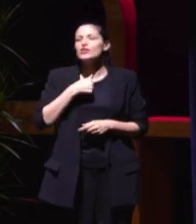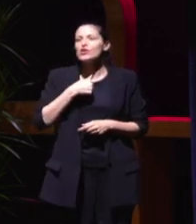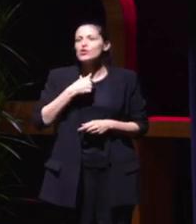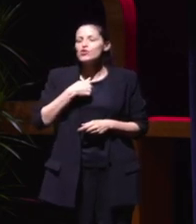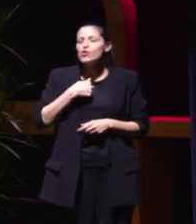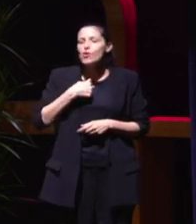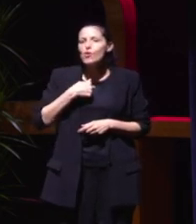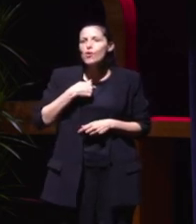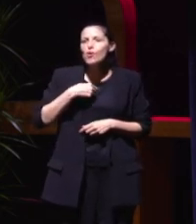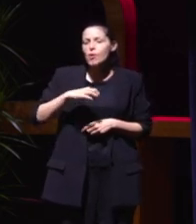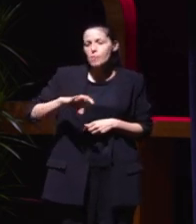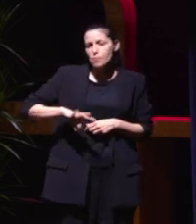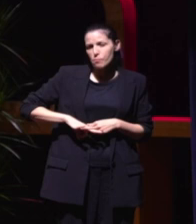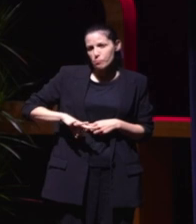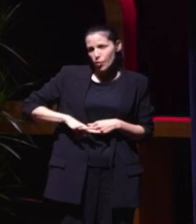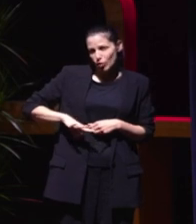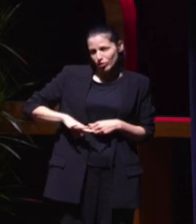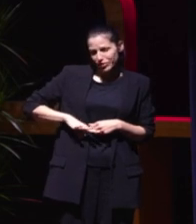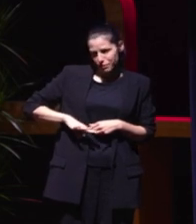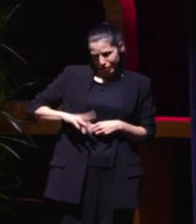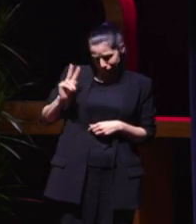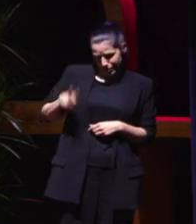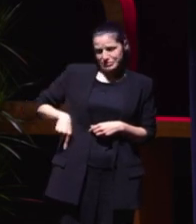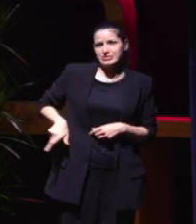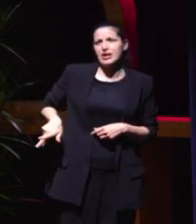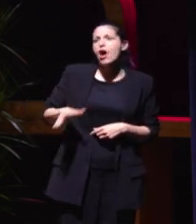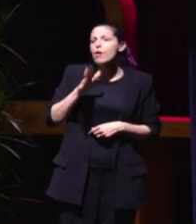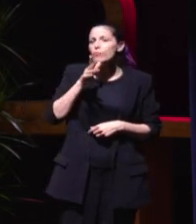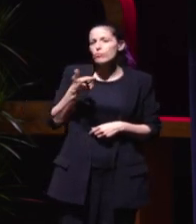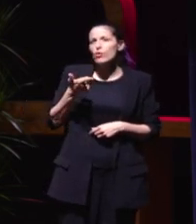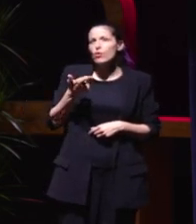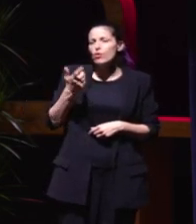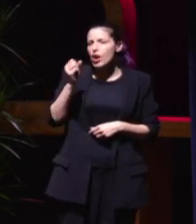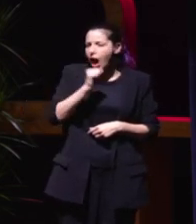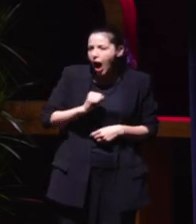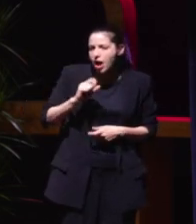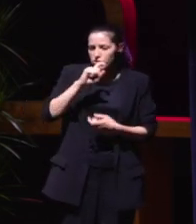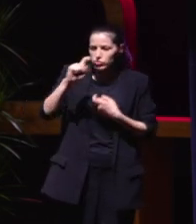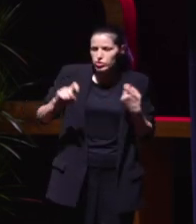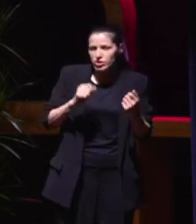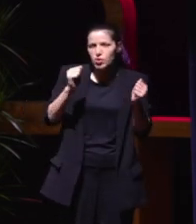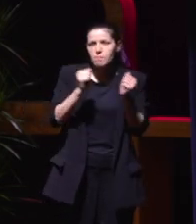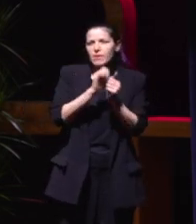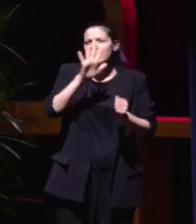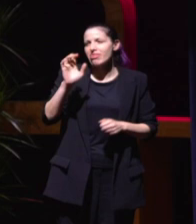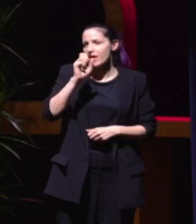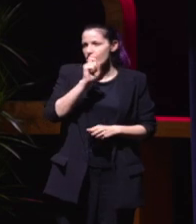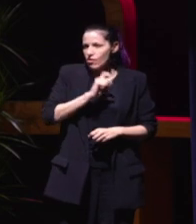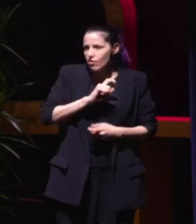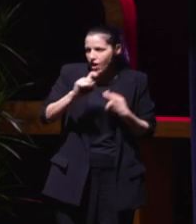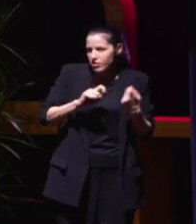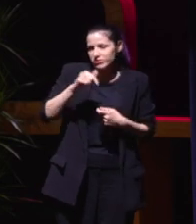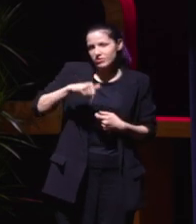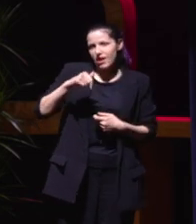porque he pasado 25 años de mi vida Los veranos bañando a mis hijas en Pasión Y